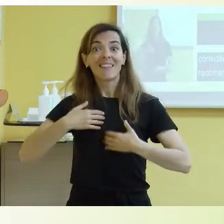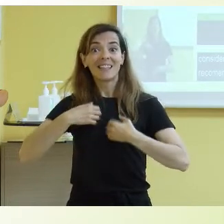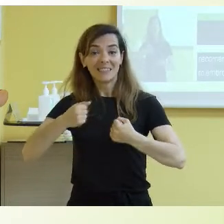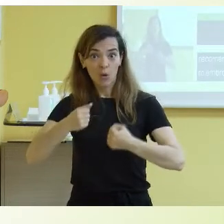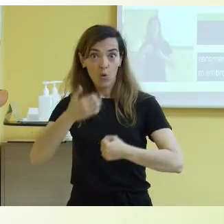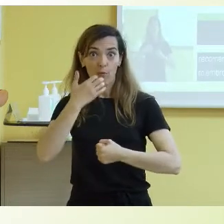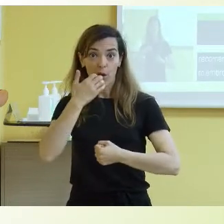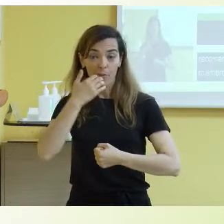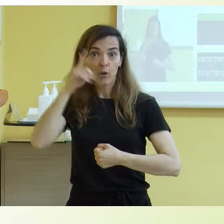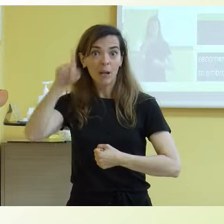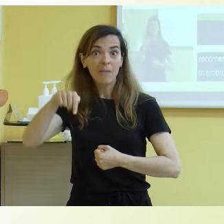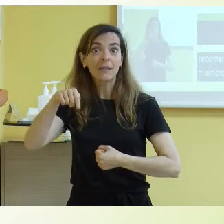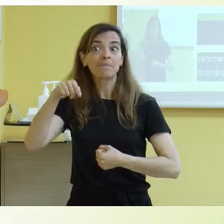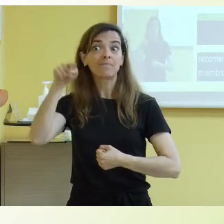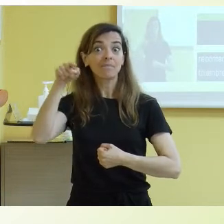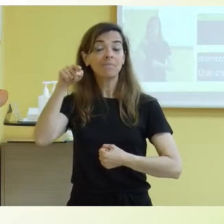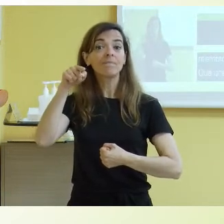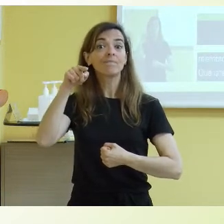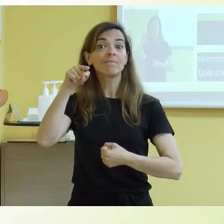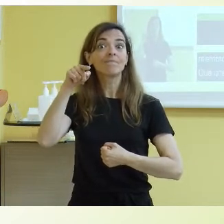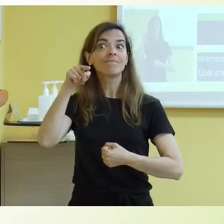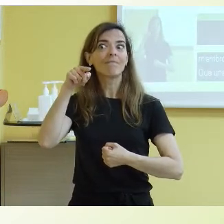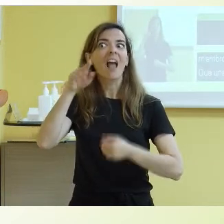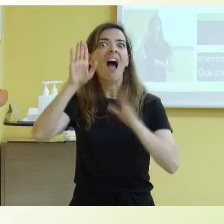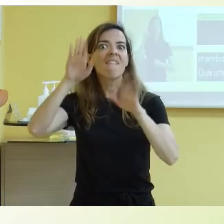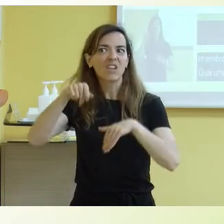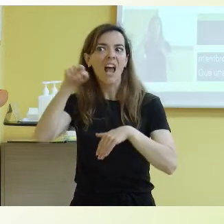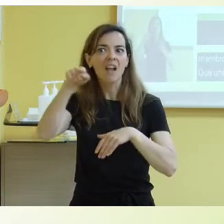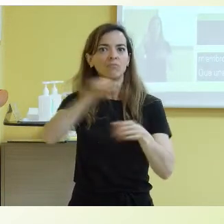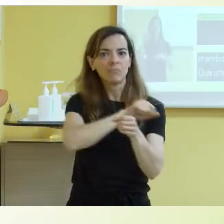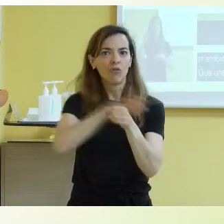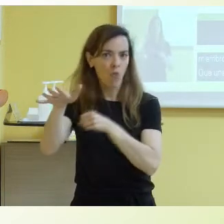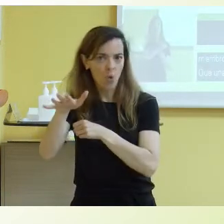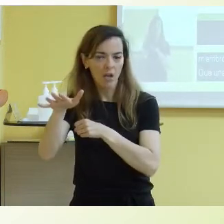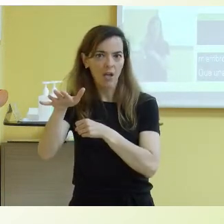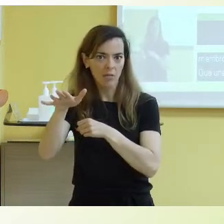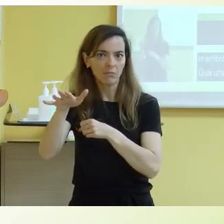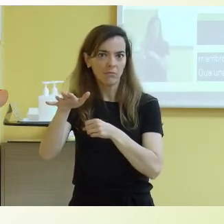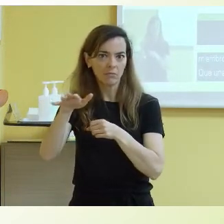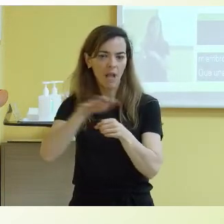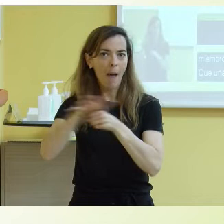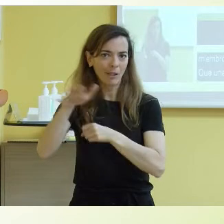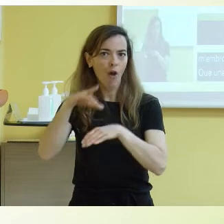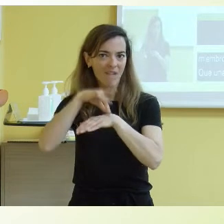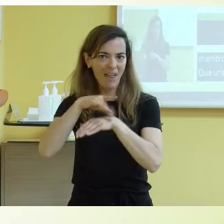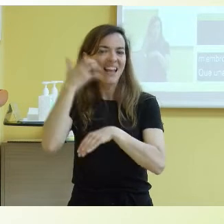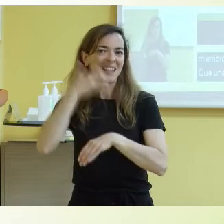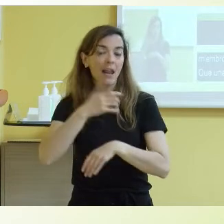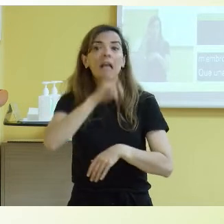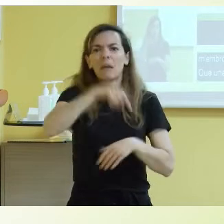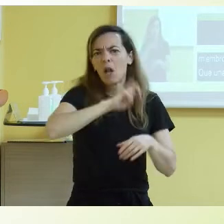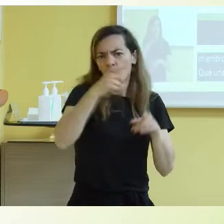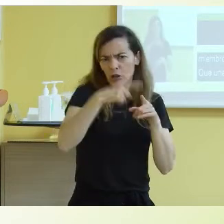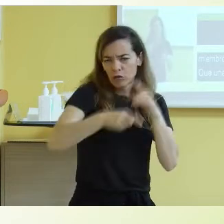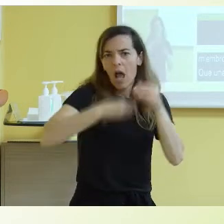la llaman en francés, los de la Comisión Europea, pues haya marcado toda su historia básicamente en el mundo de las enfermedades raras, aunque también hacen otras cosas y